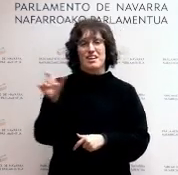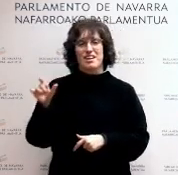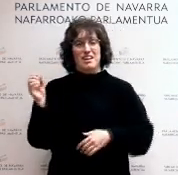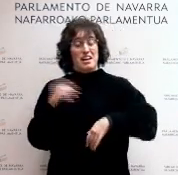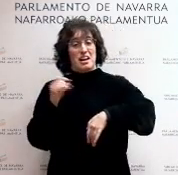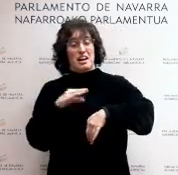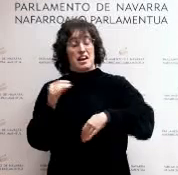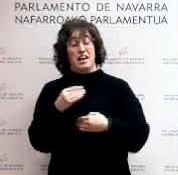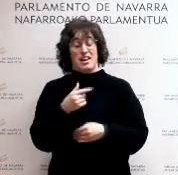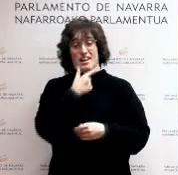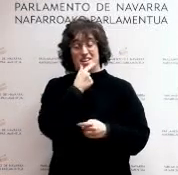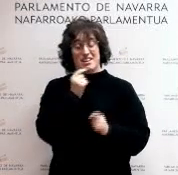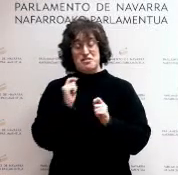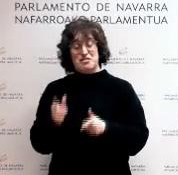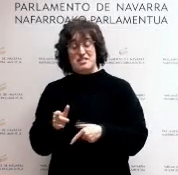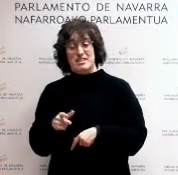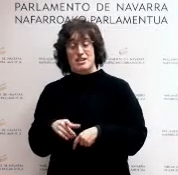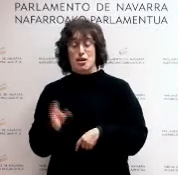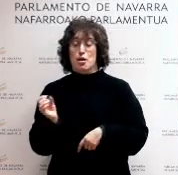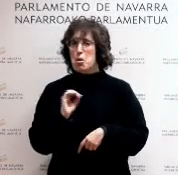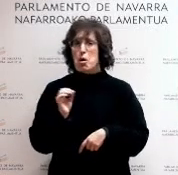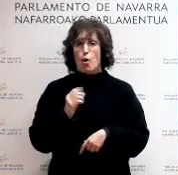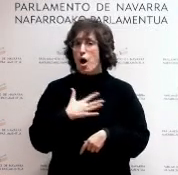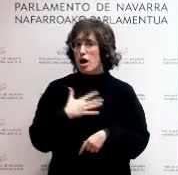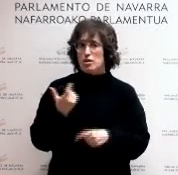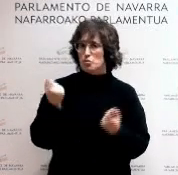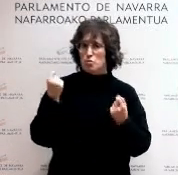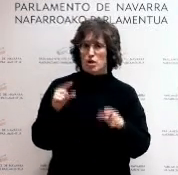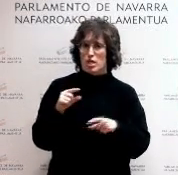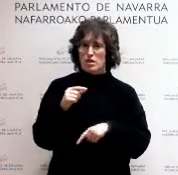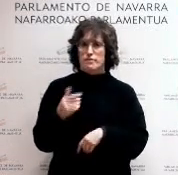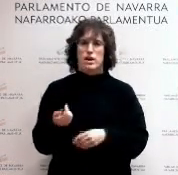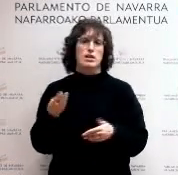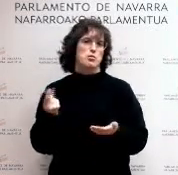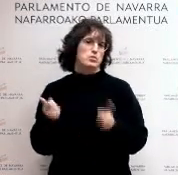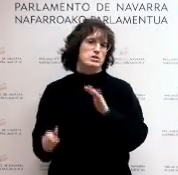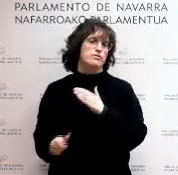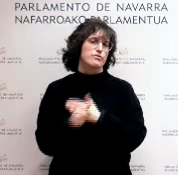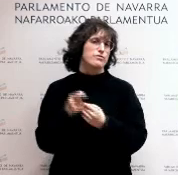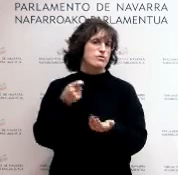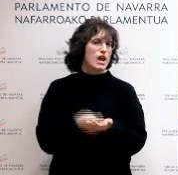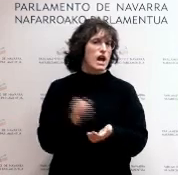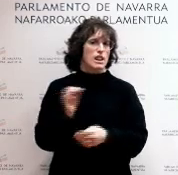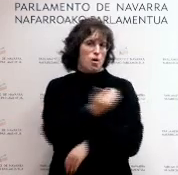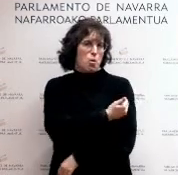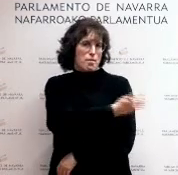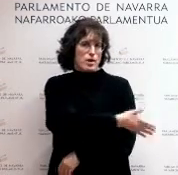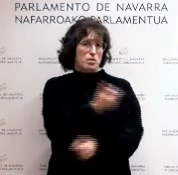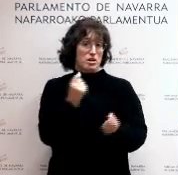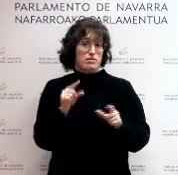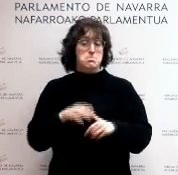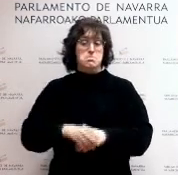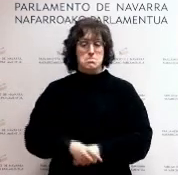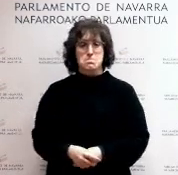Y tampoco se busca favorecer los alquileres con fianzas y avales. Pero además de lo que